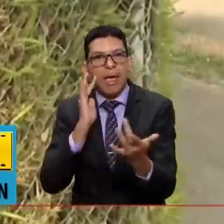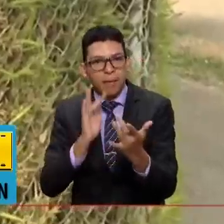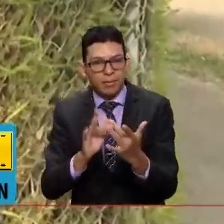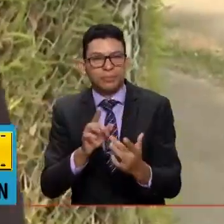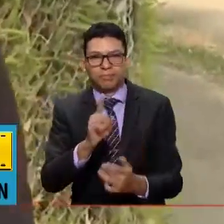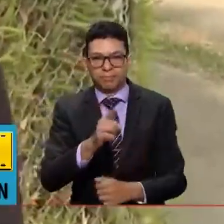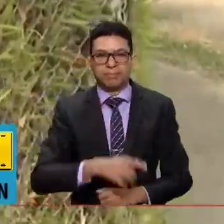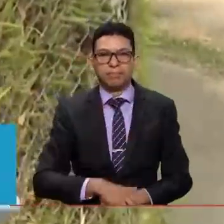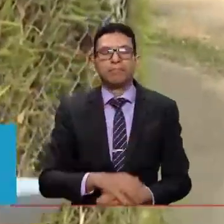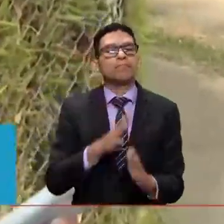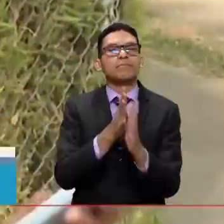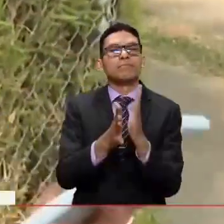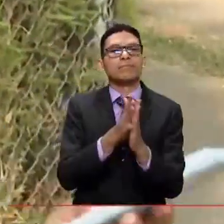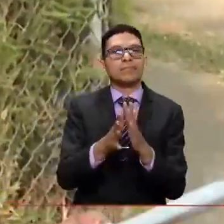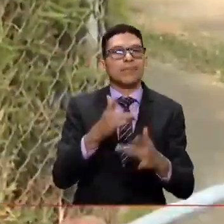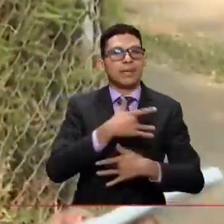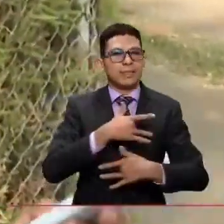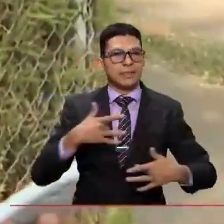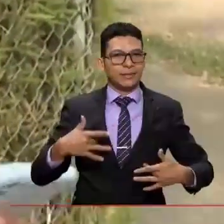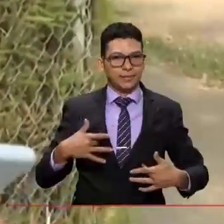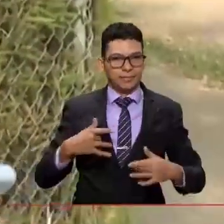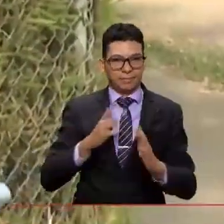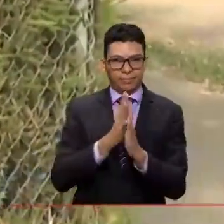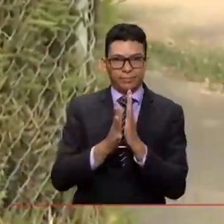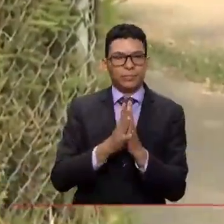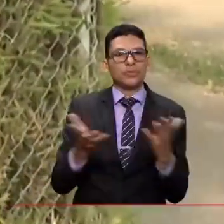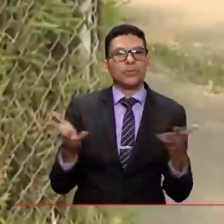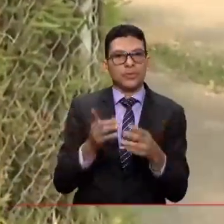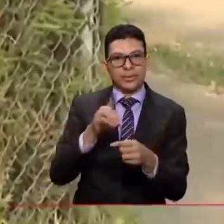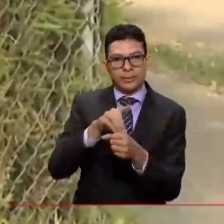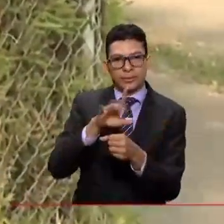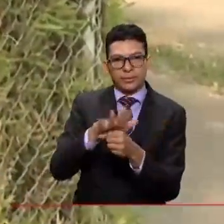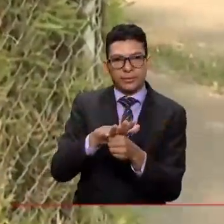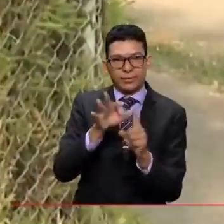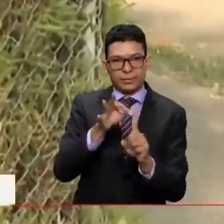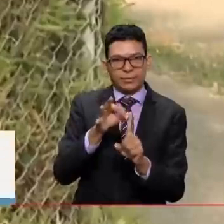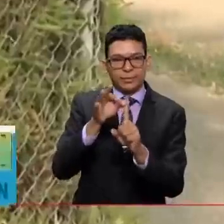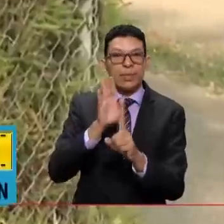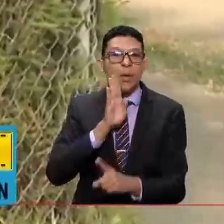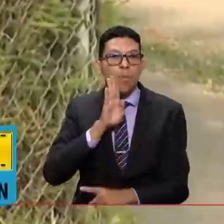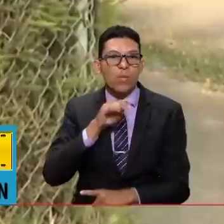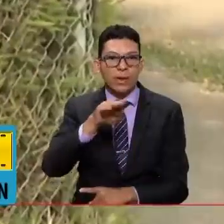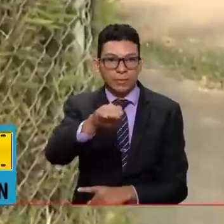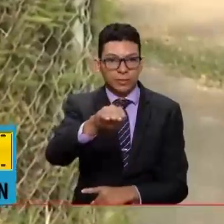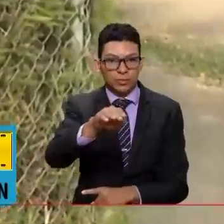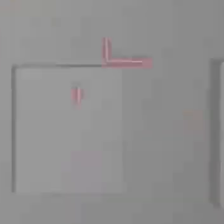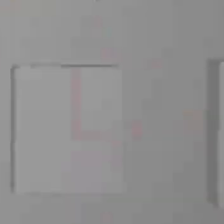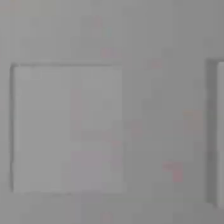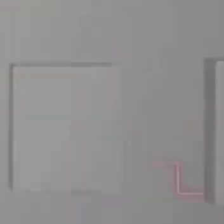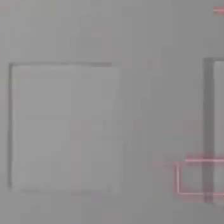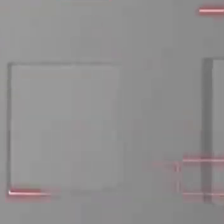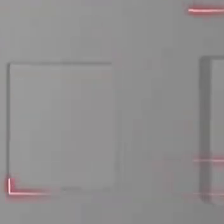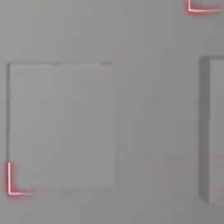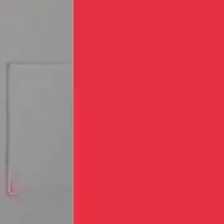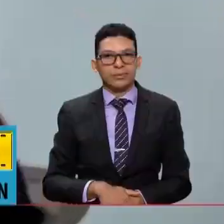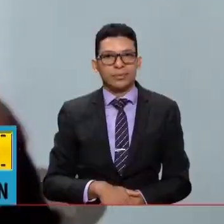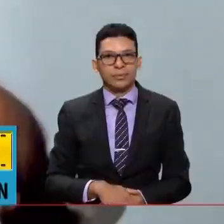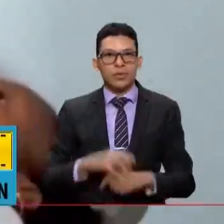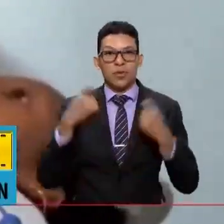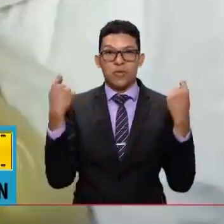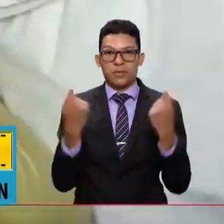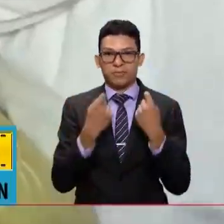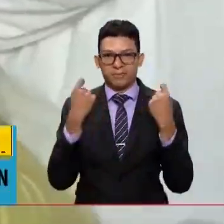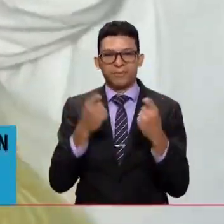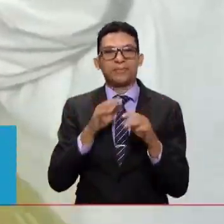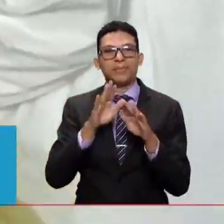Bueno, seguimos con información de salud, pero esta vez del Distrito Especial de Buenaventura, porque con éxito terminó la campaña Promesa Continua,